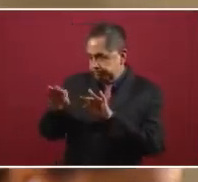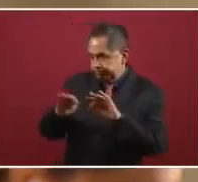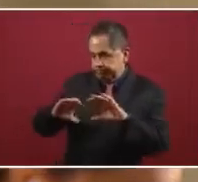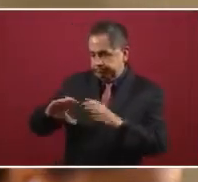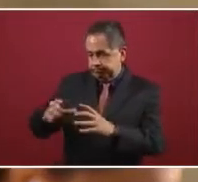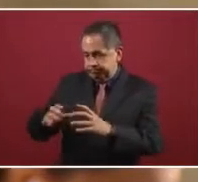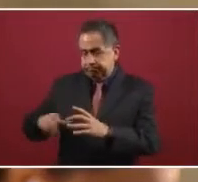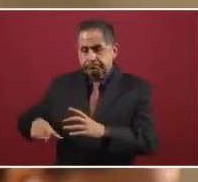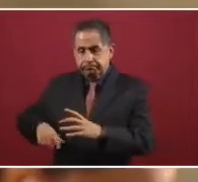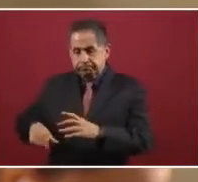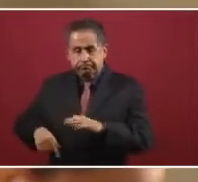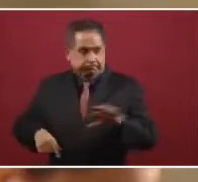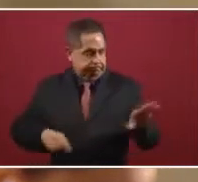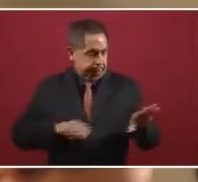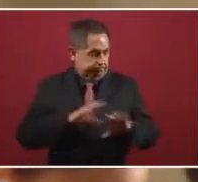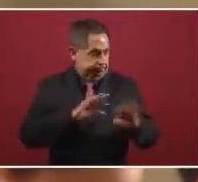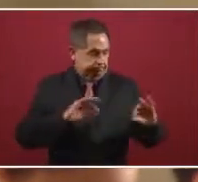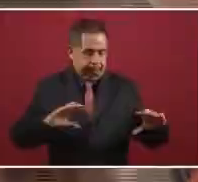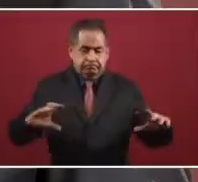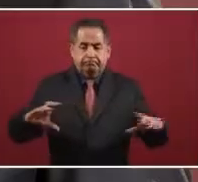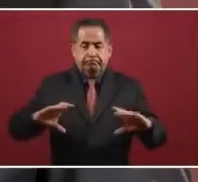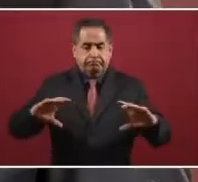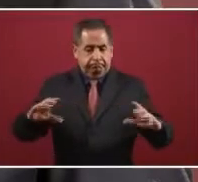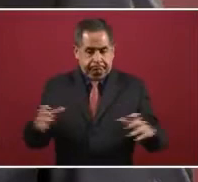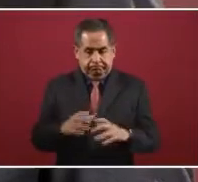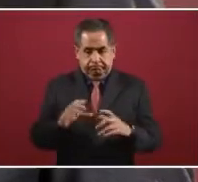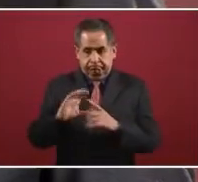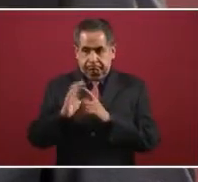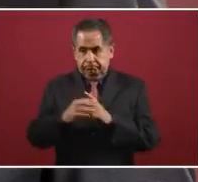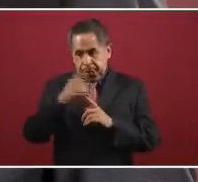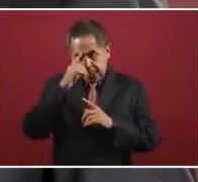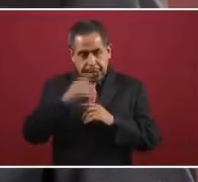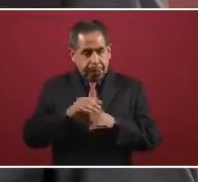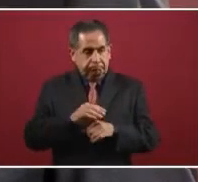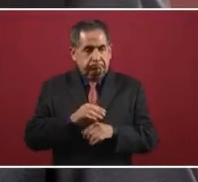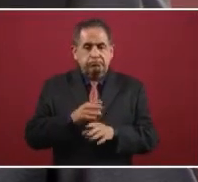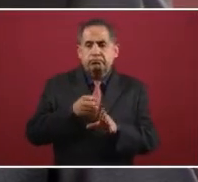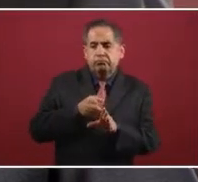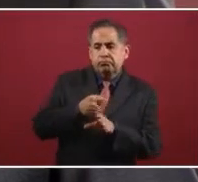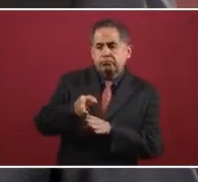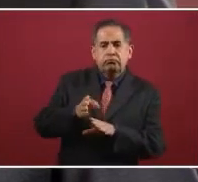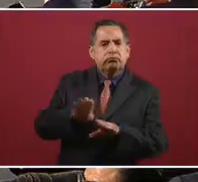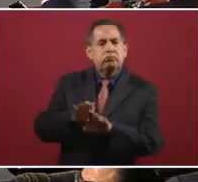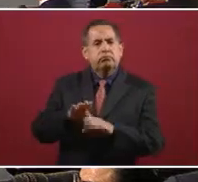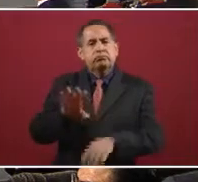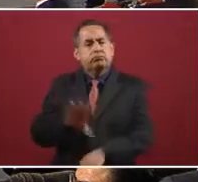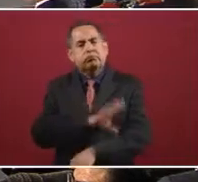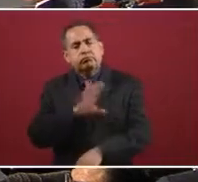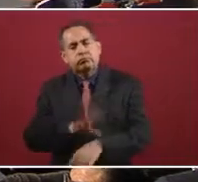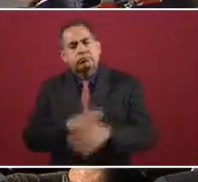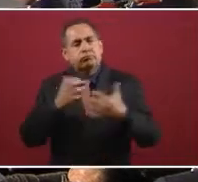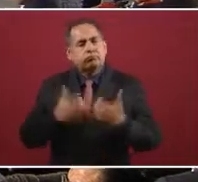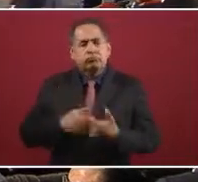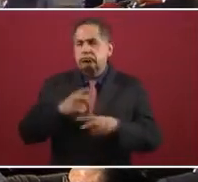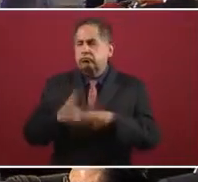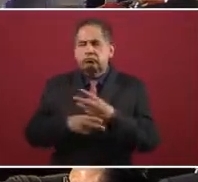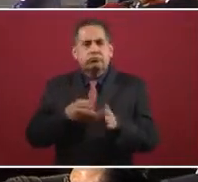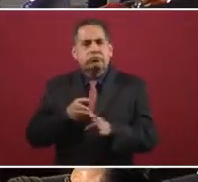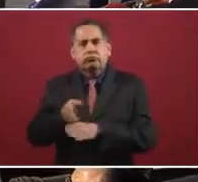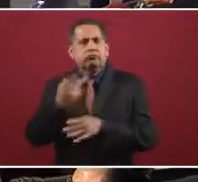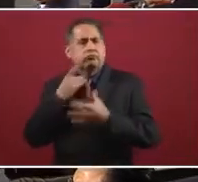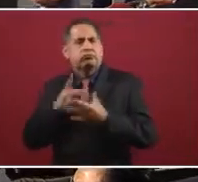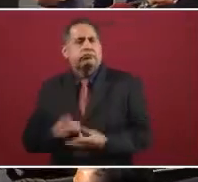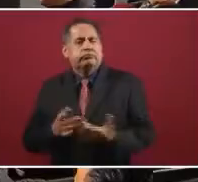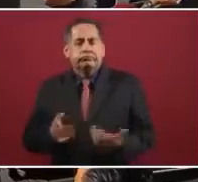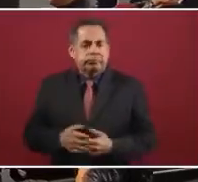sector público y el sector privado para que ayudaran a definir la política energética. La pregunta es si